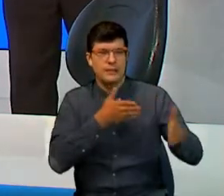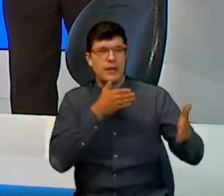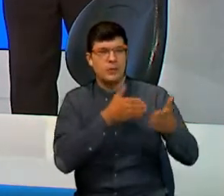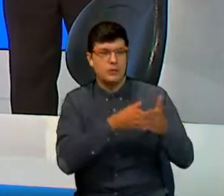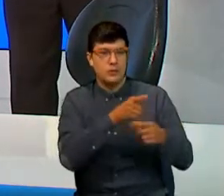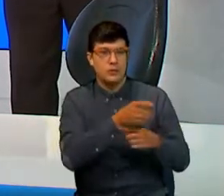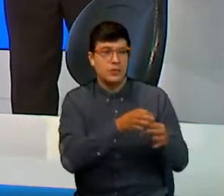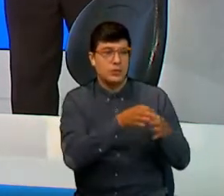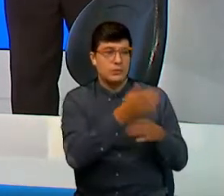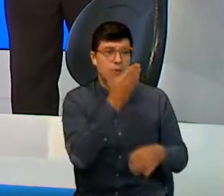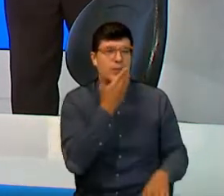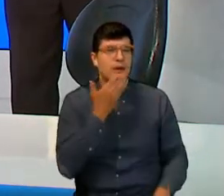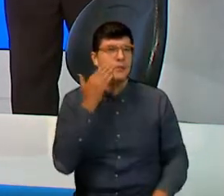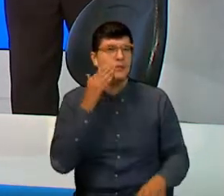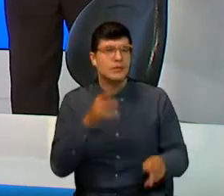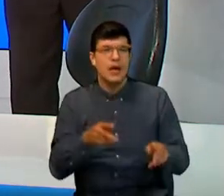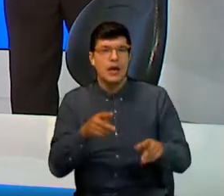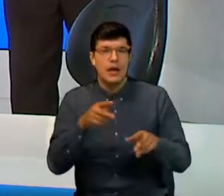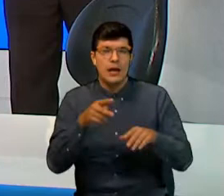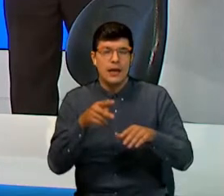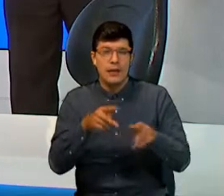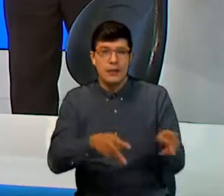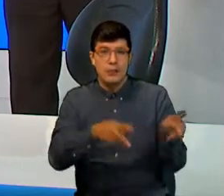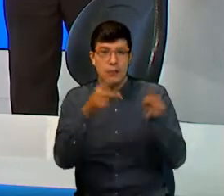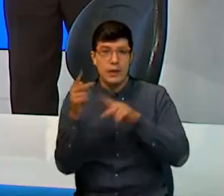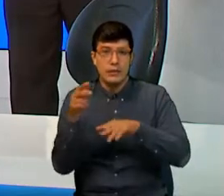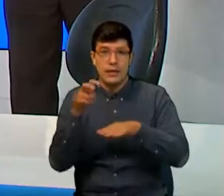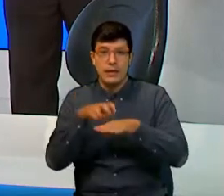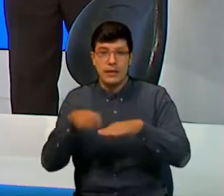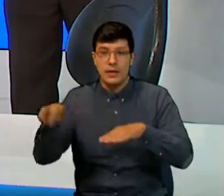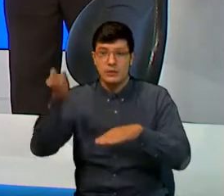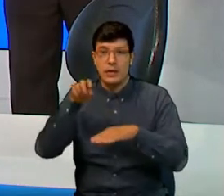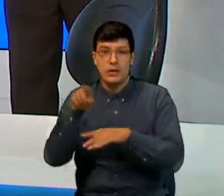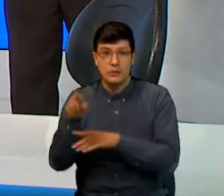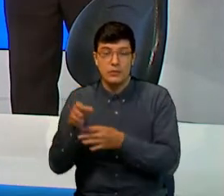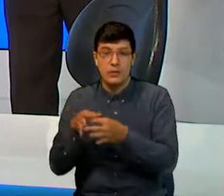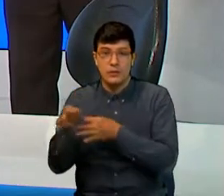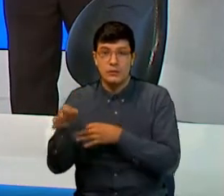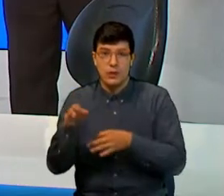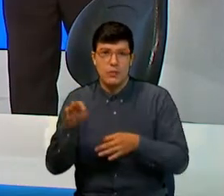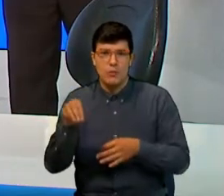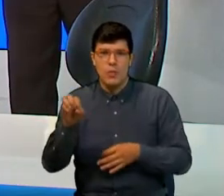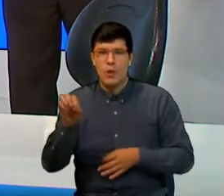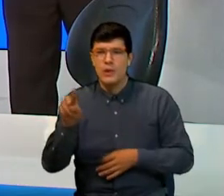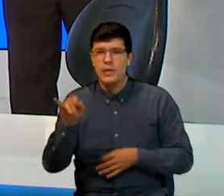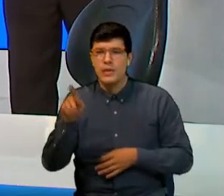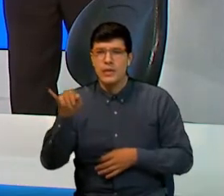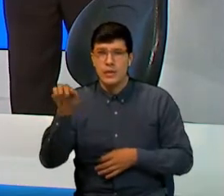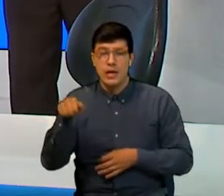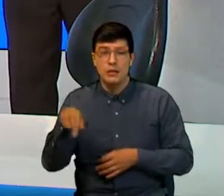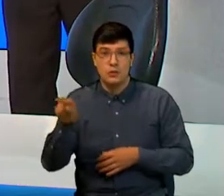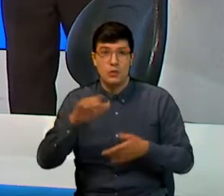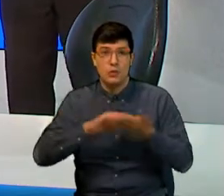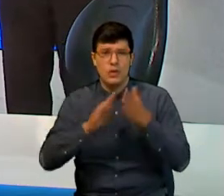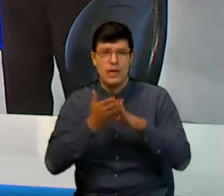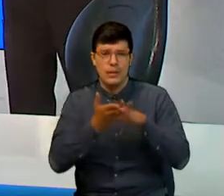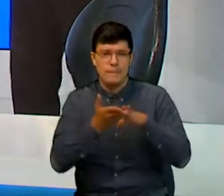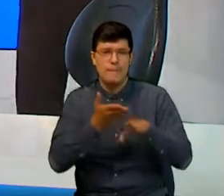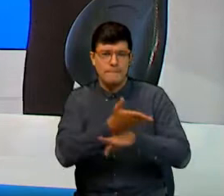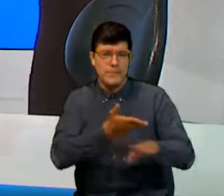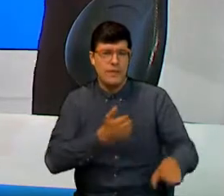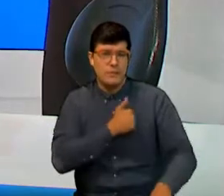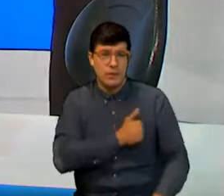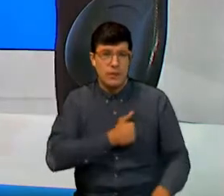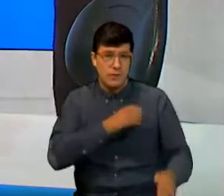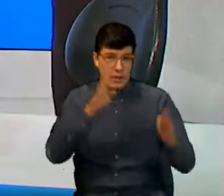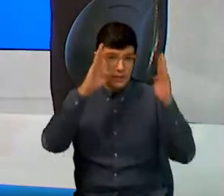entre Barbosa, Puente Nacional y Moniquirá. Ellos piden a las autoridades intervenir en un puente metálico que allí se encuentra ubicado. Pero vamos a conocer